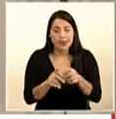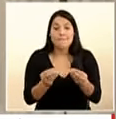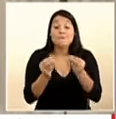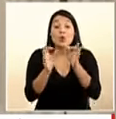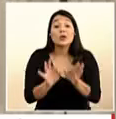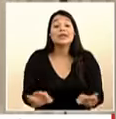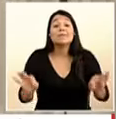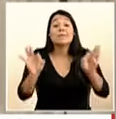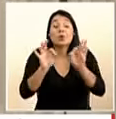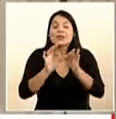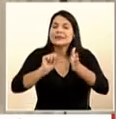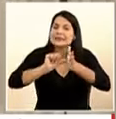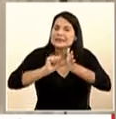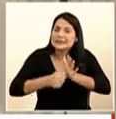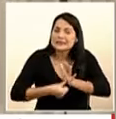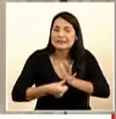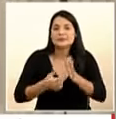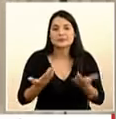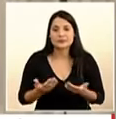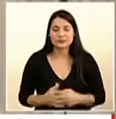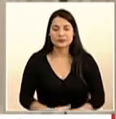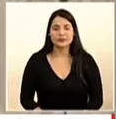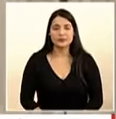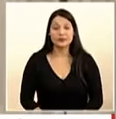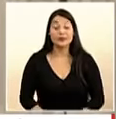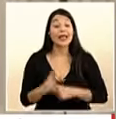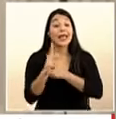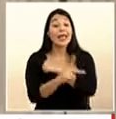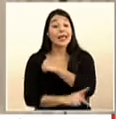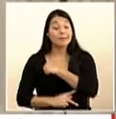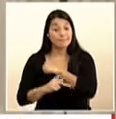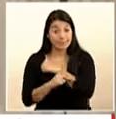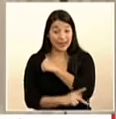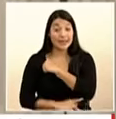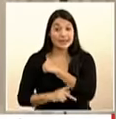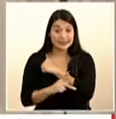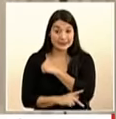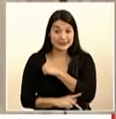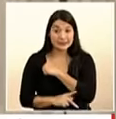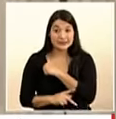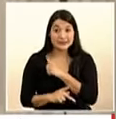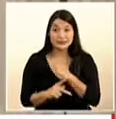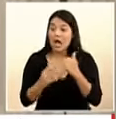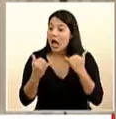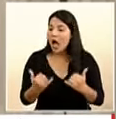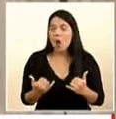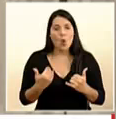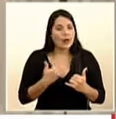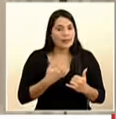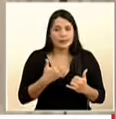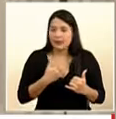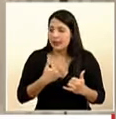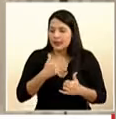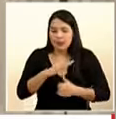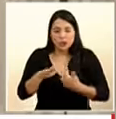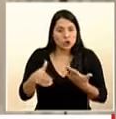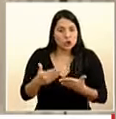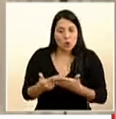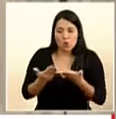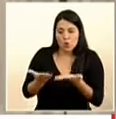subrayar lo siguiente el país dichosamente estaba bien abastecido no hay